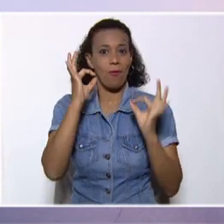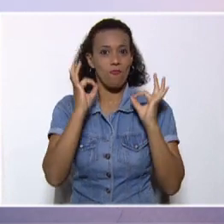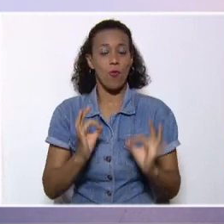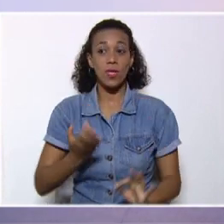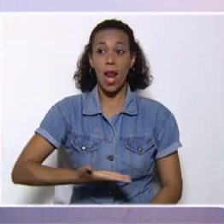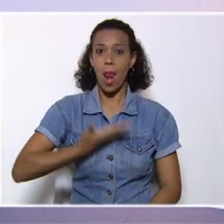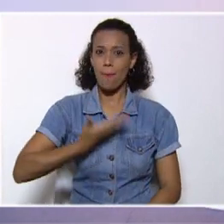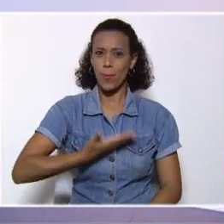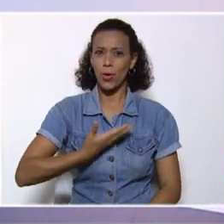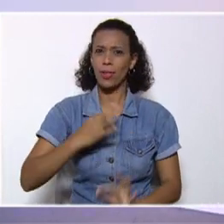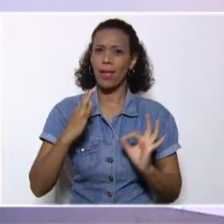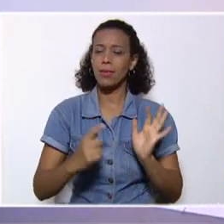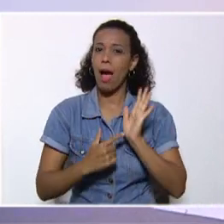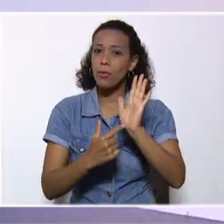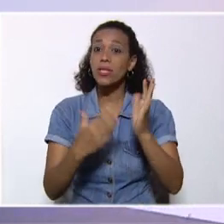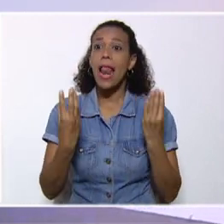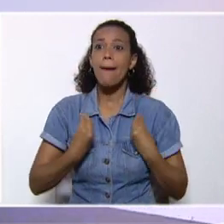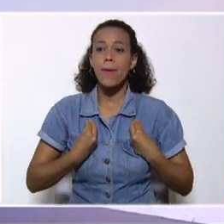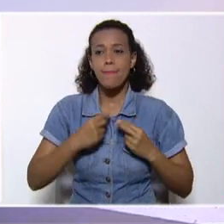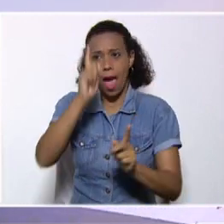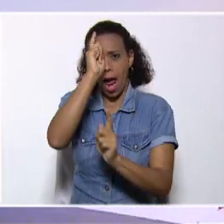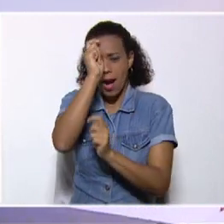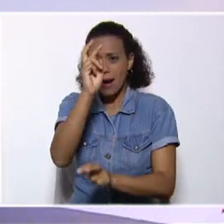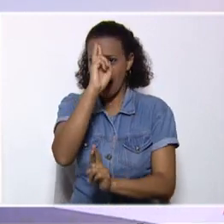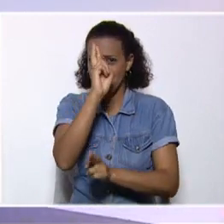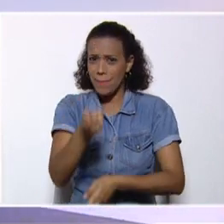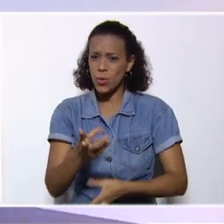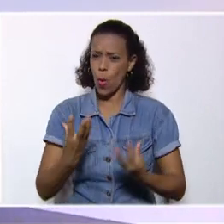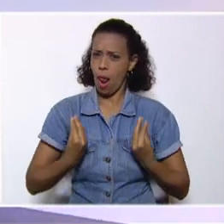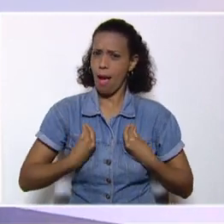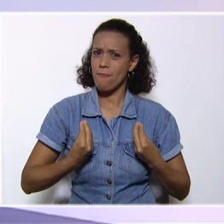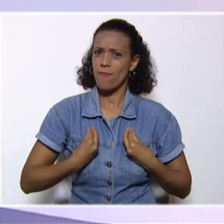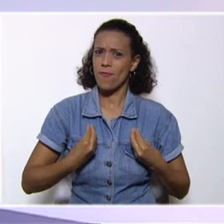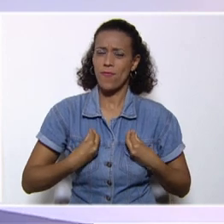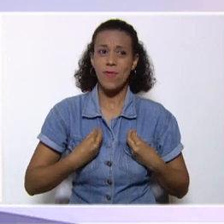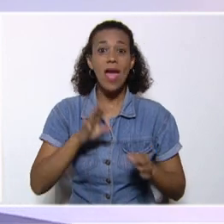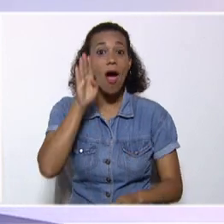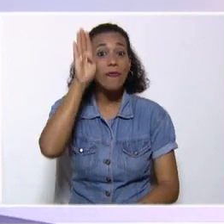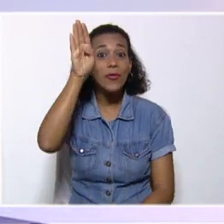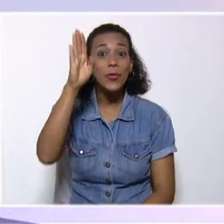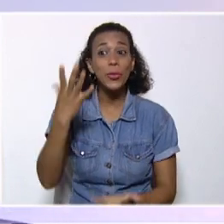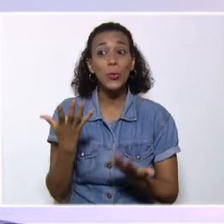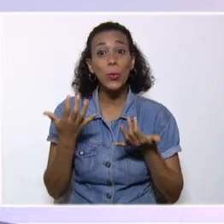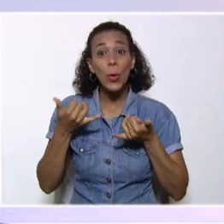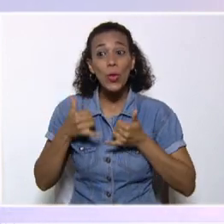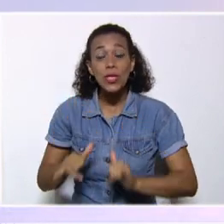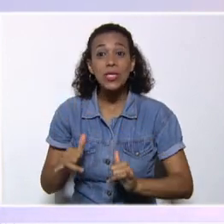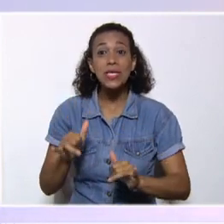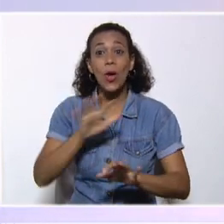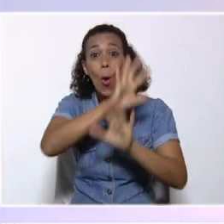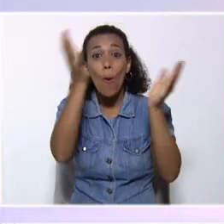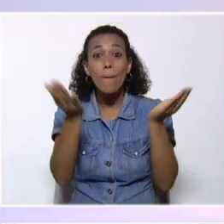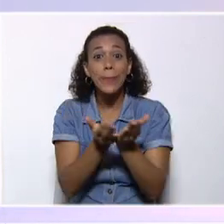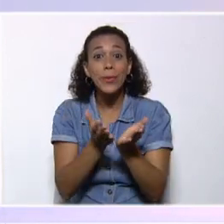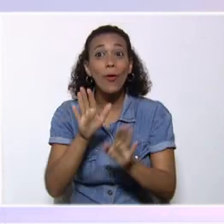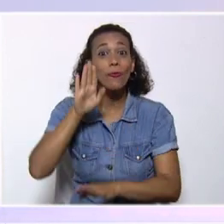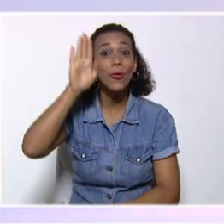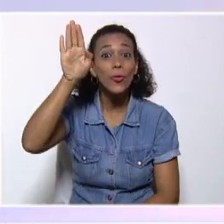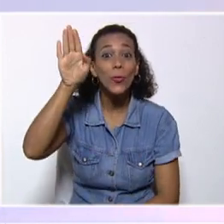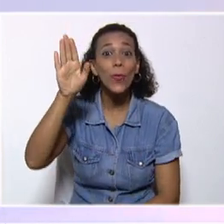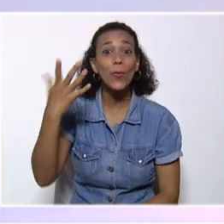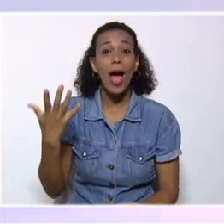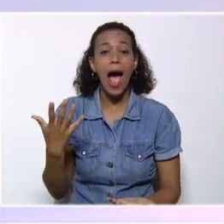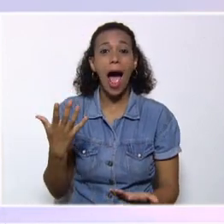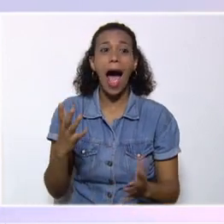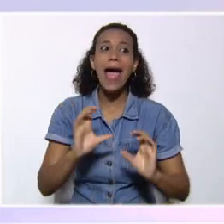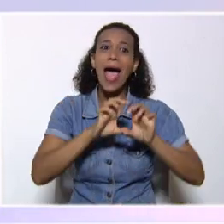la importancia hacia la vida, el respeto de lo que es el futuro de nuestra nación y del mundo. Por eso, en